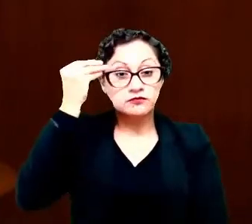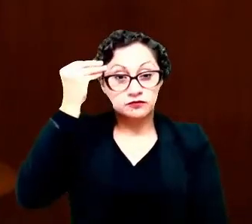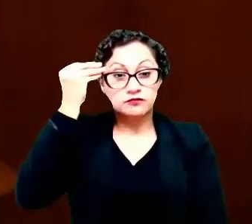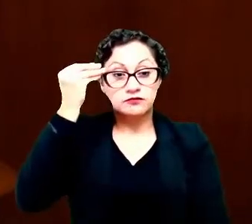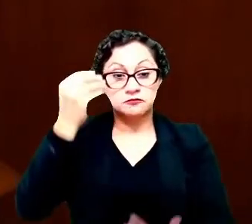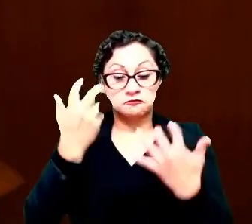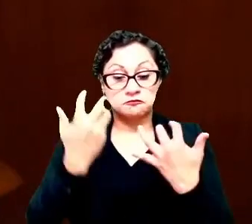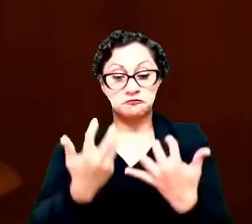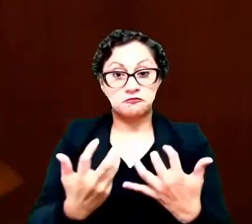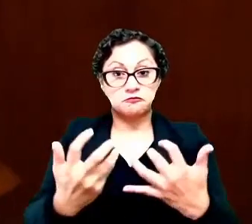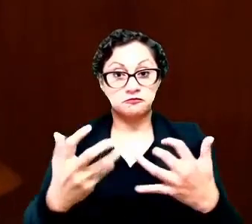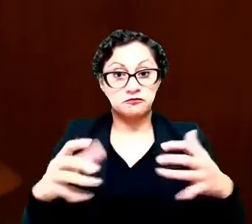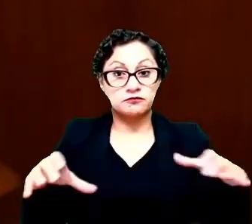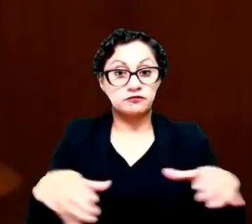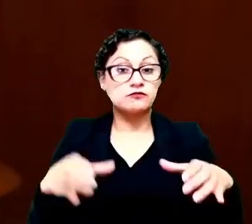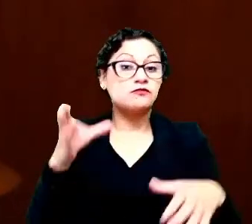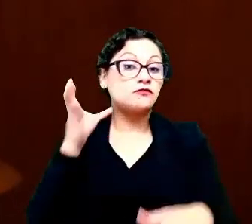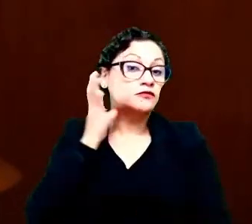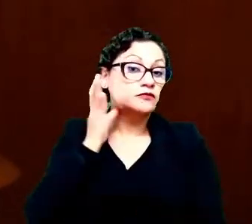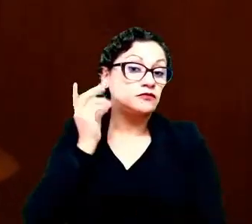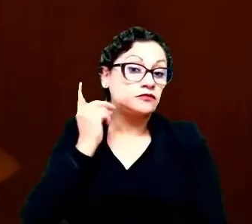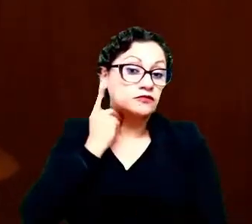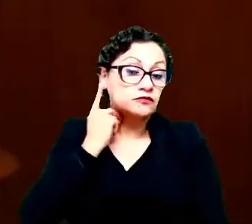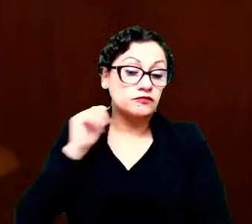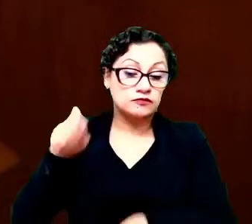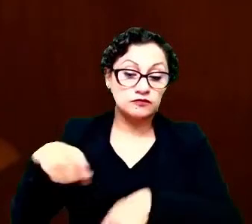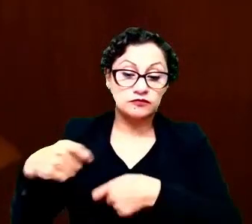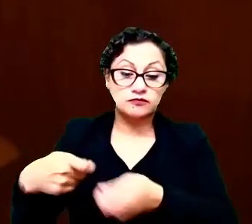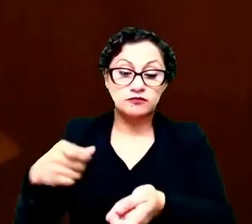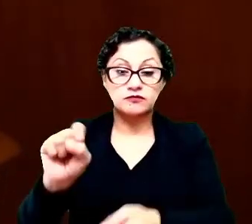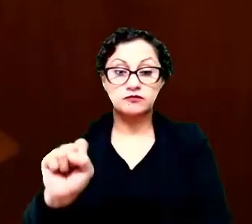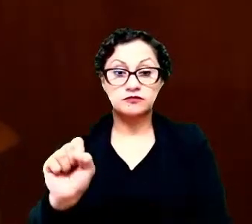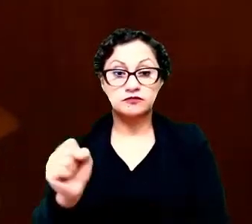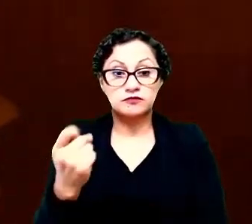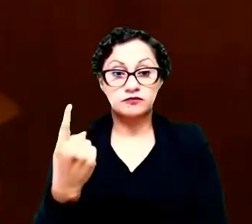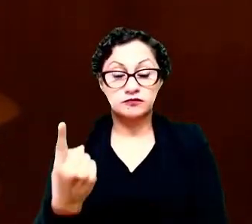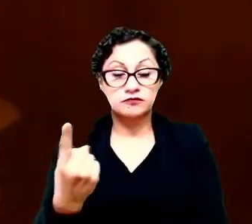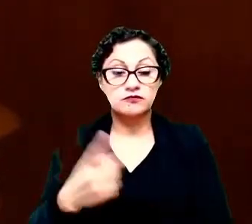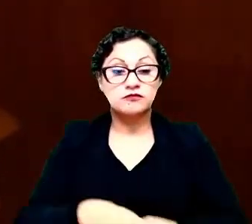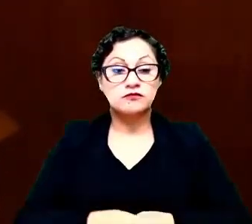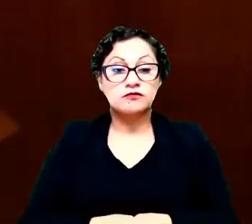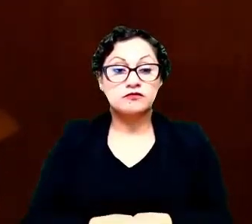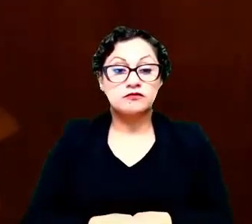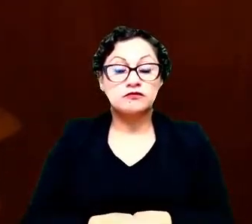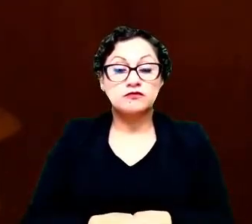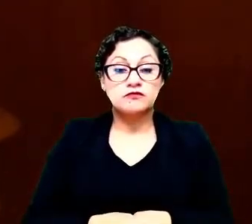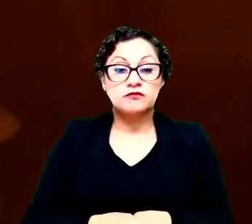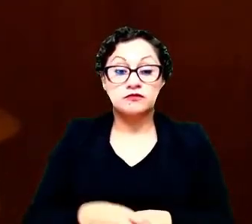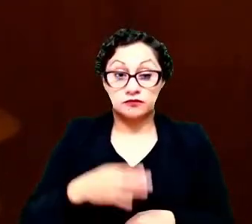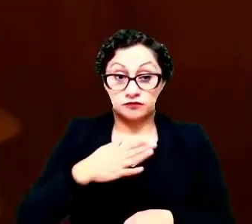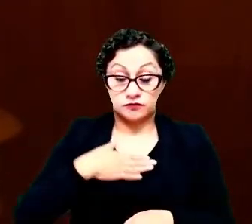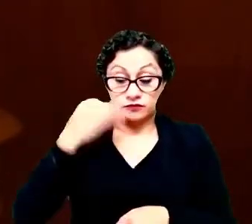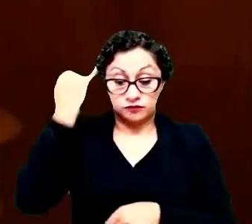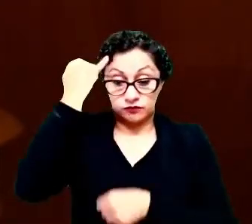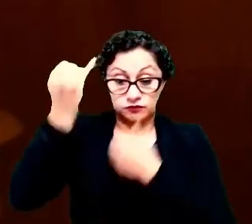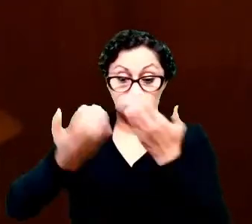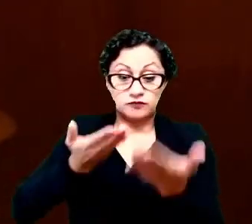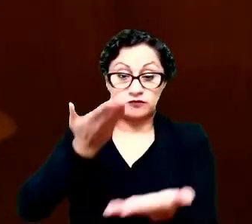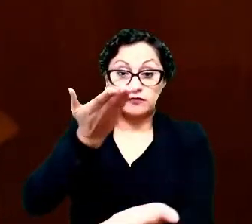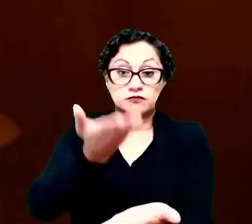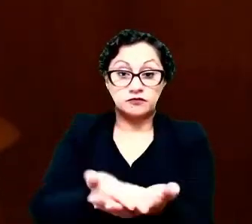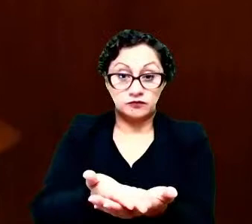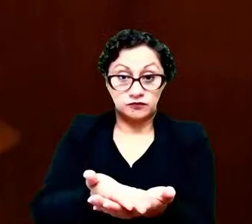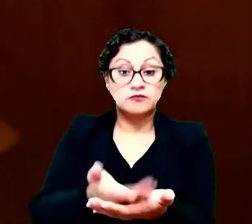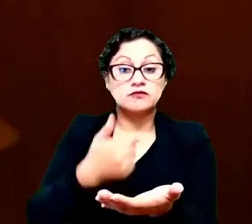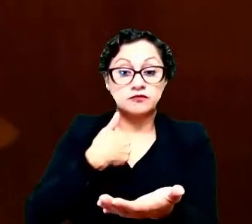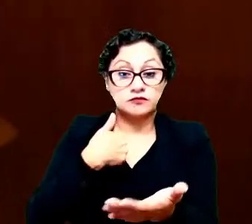de estas sexagésima primer legislatura la iniciativa que a continuación habré de la